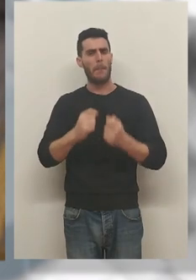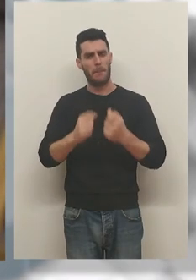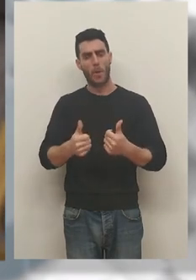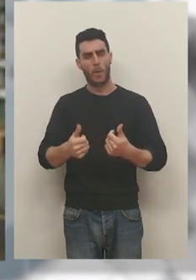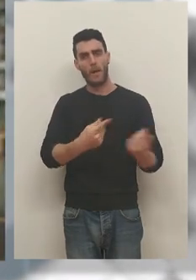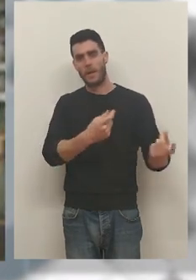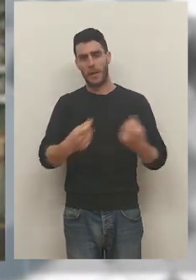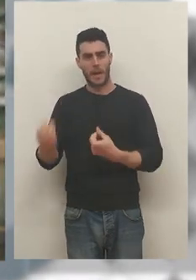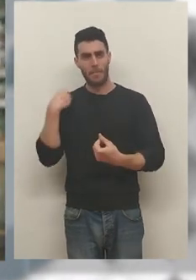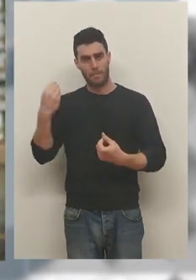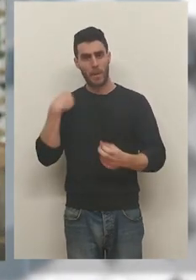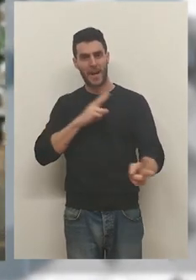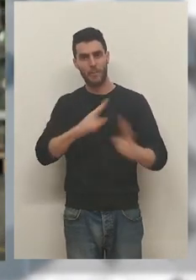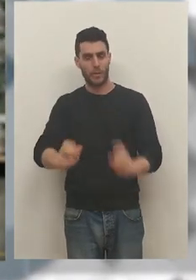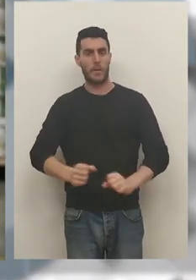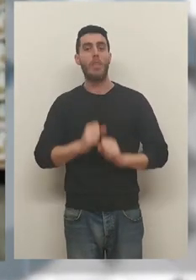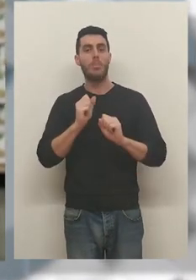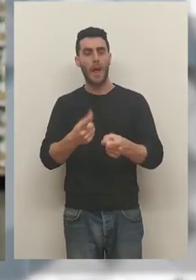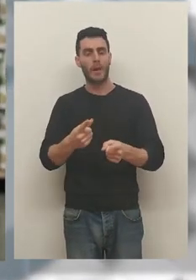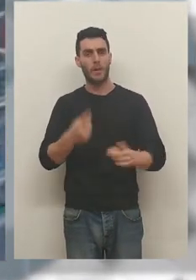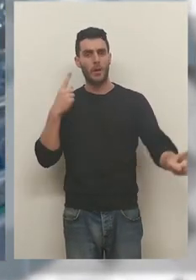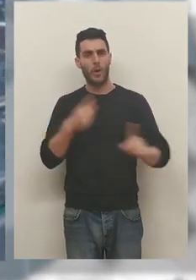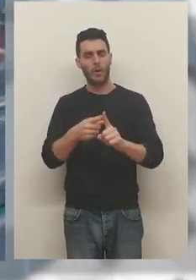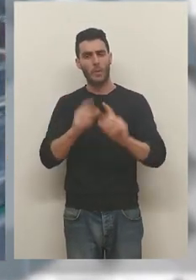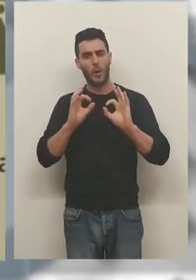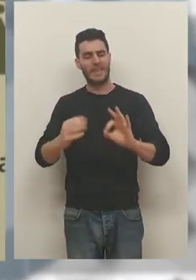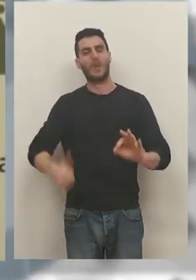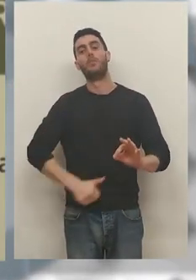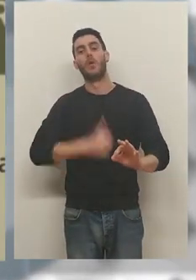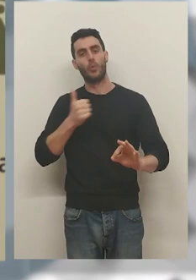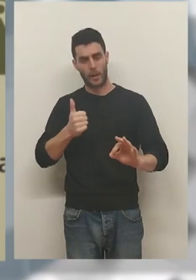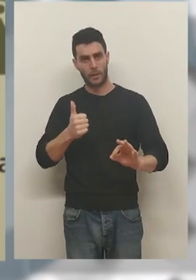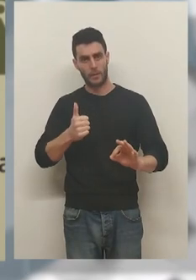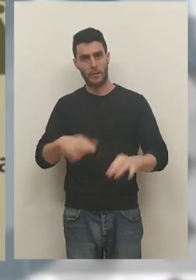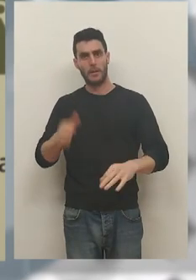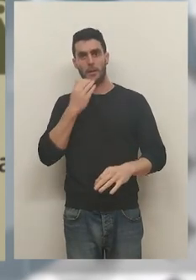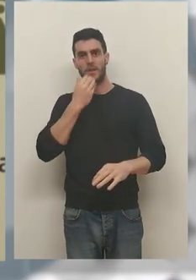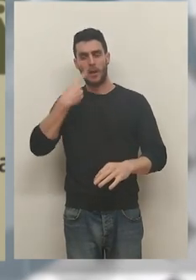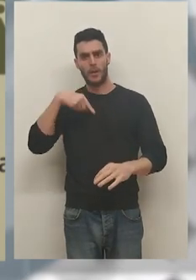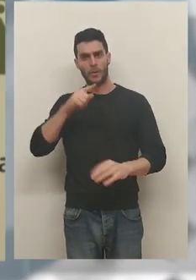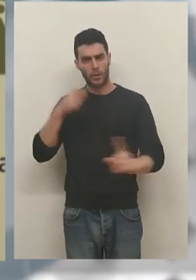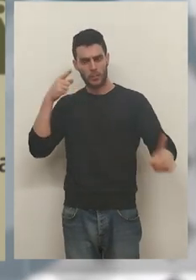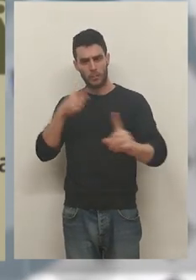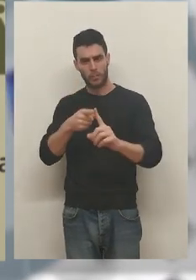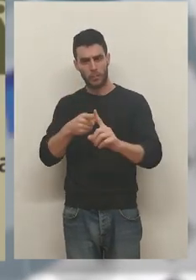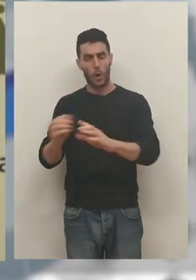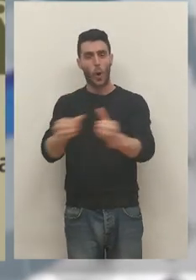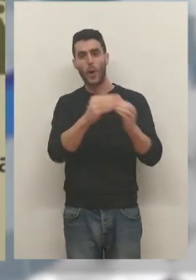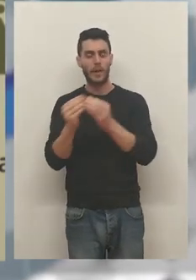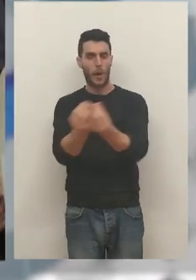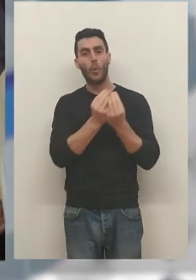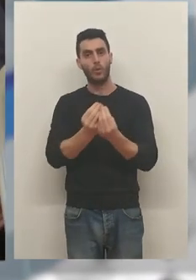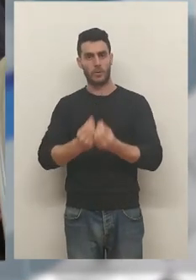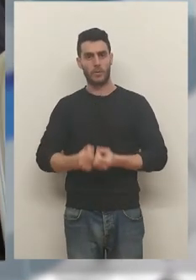este tipo de necesidad de darle respuestas es la idea de oportunidades si las afrontamos de forma